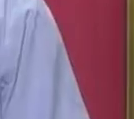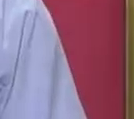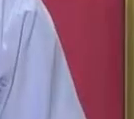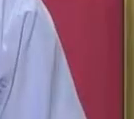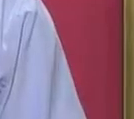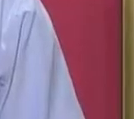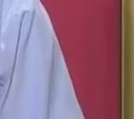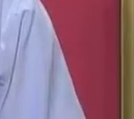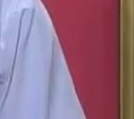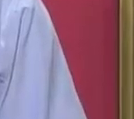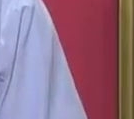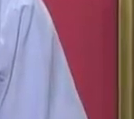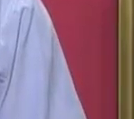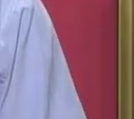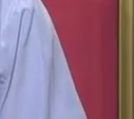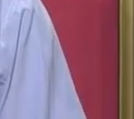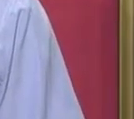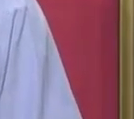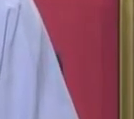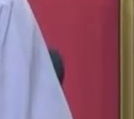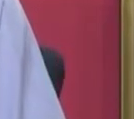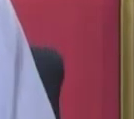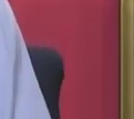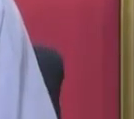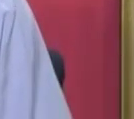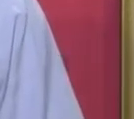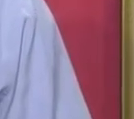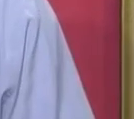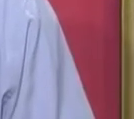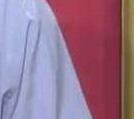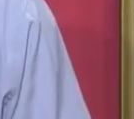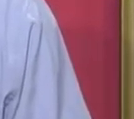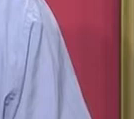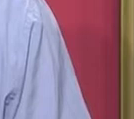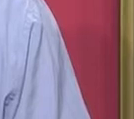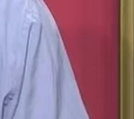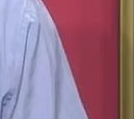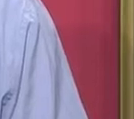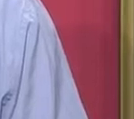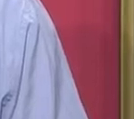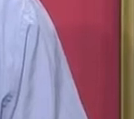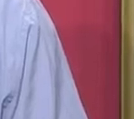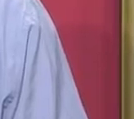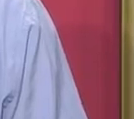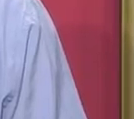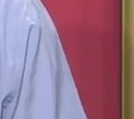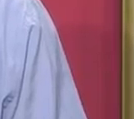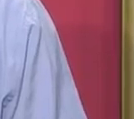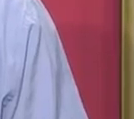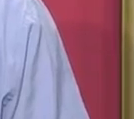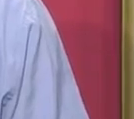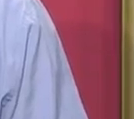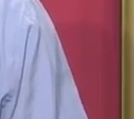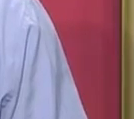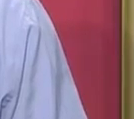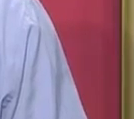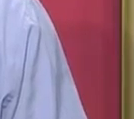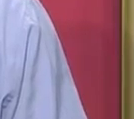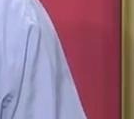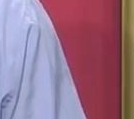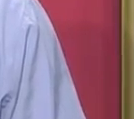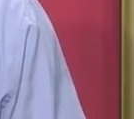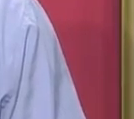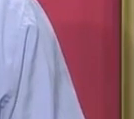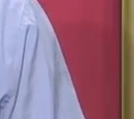Que Dios nos continúe bendiciendo, hermano. Amén. Me corresponde ahora desde el verso 14 hasta el 16 del capítulo 13.